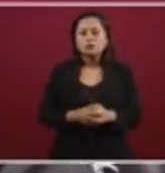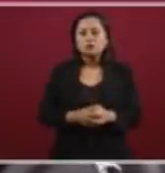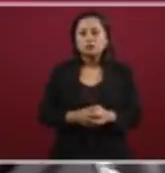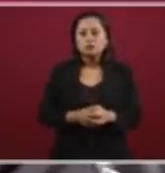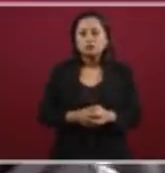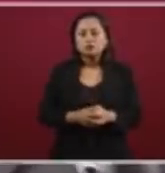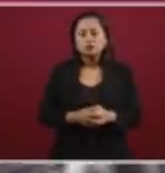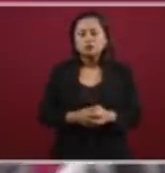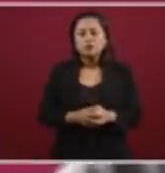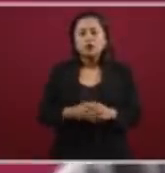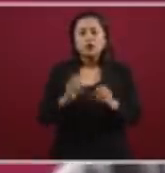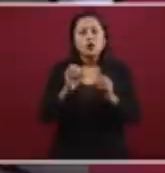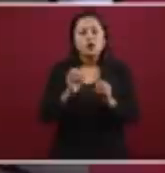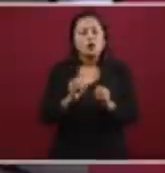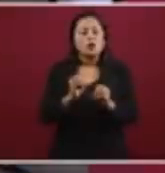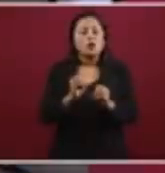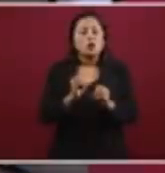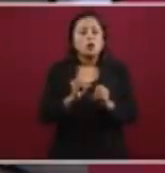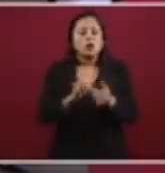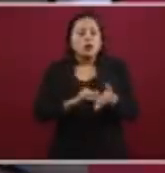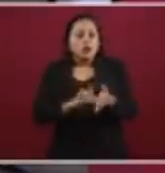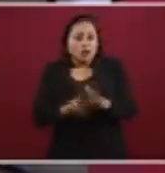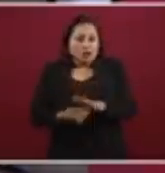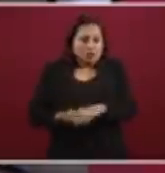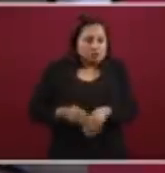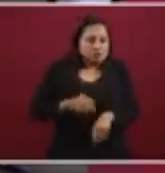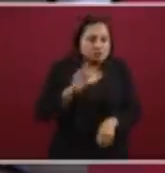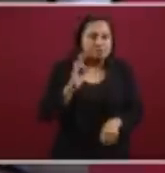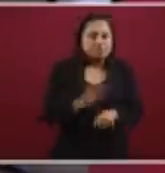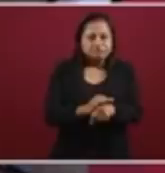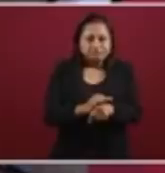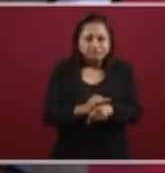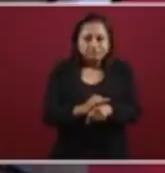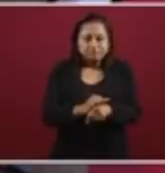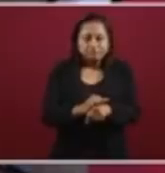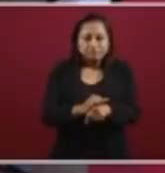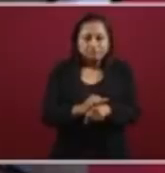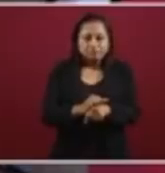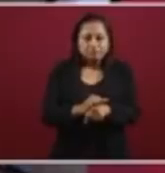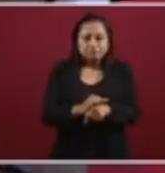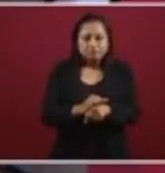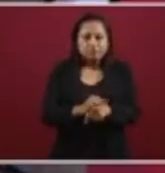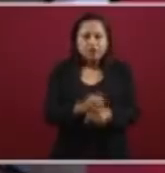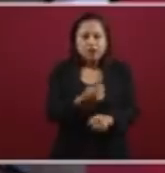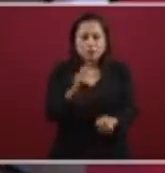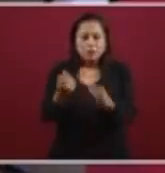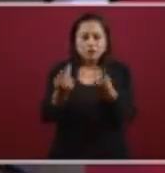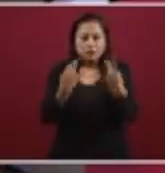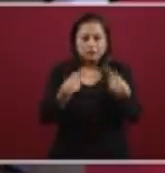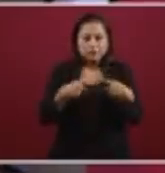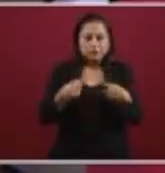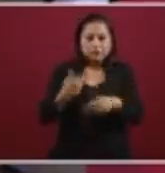de las autoridades con quienes participaron en estos hechos